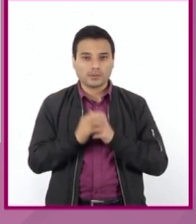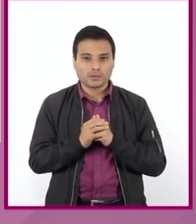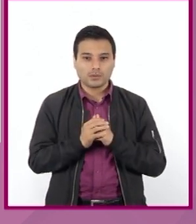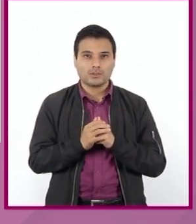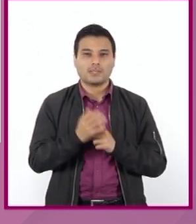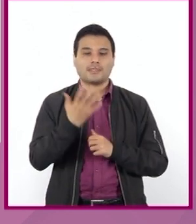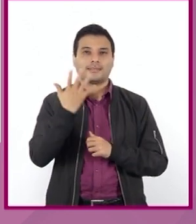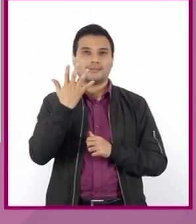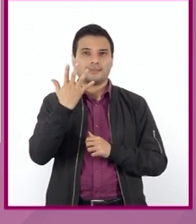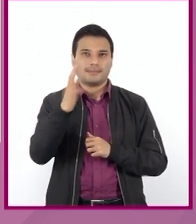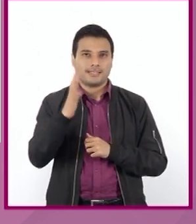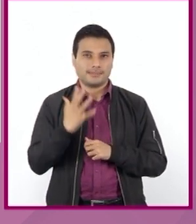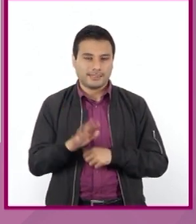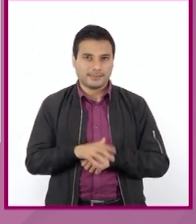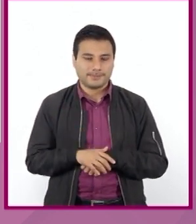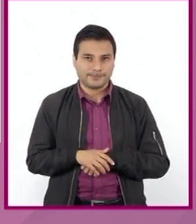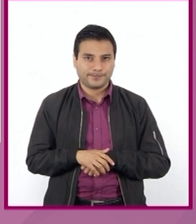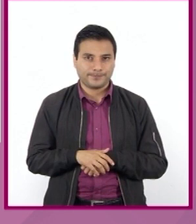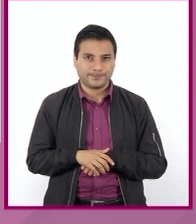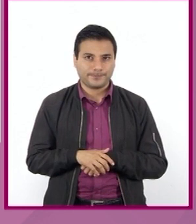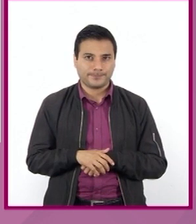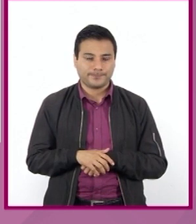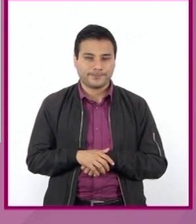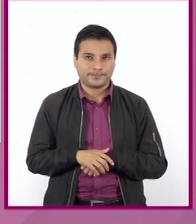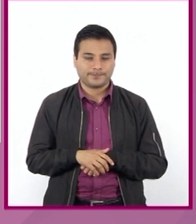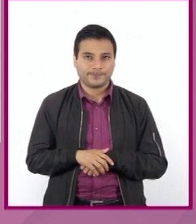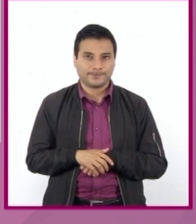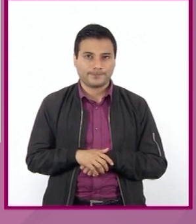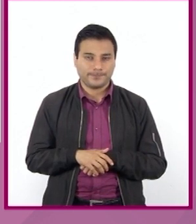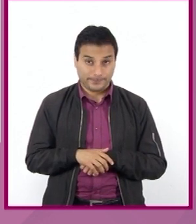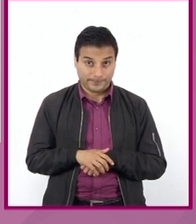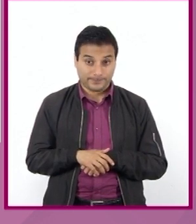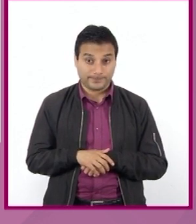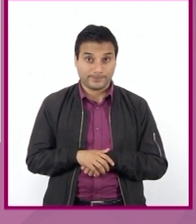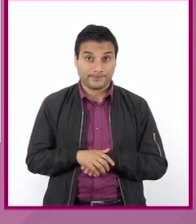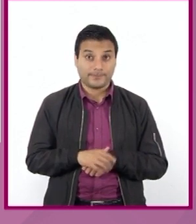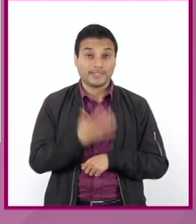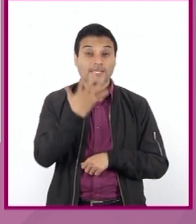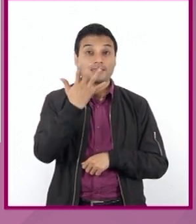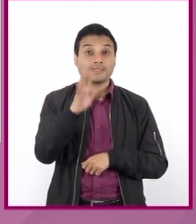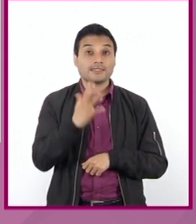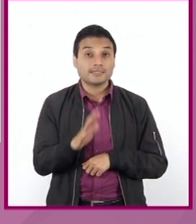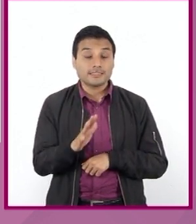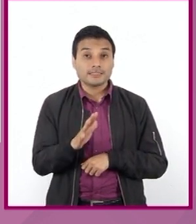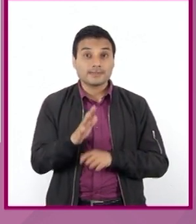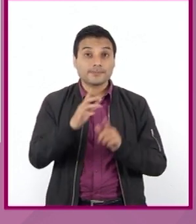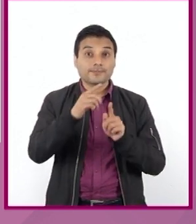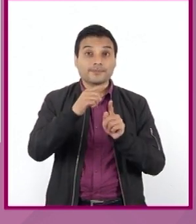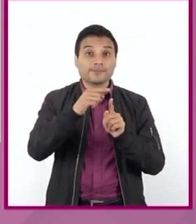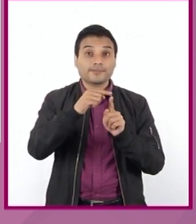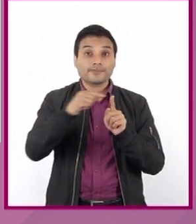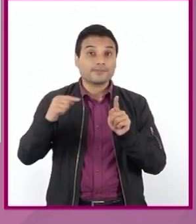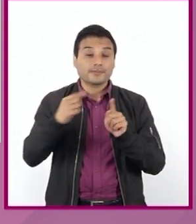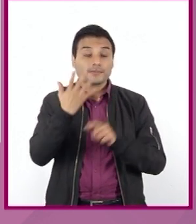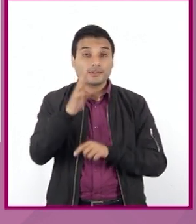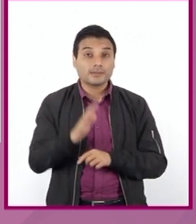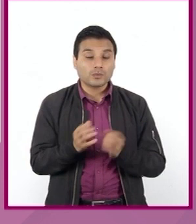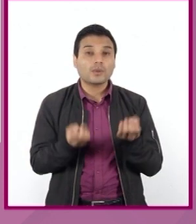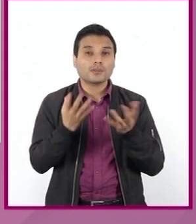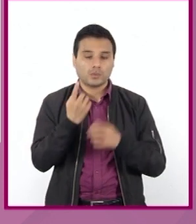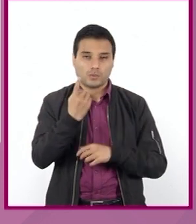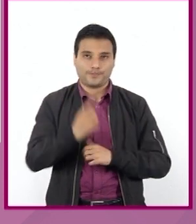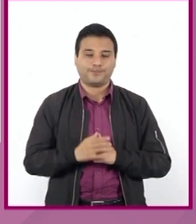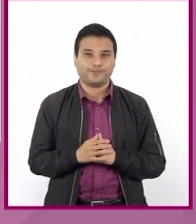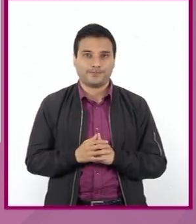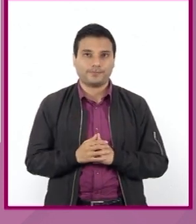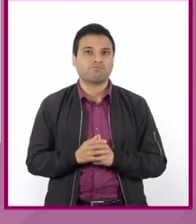por 5, 10. 5 por 2, 10. Es igual a 10 décimos. Y esto es 1. Por lo tanto,